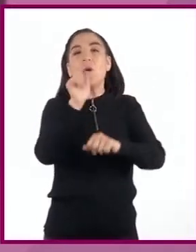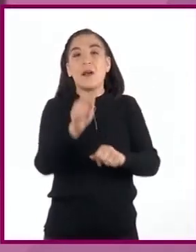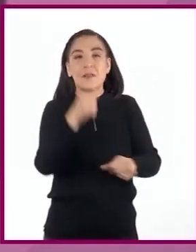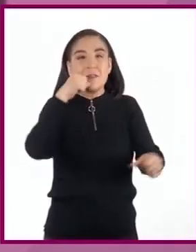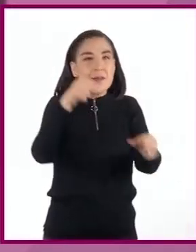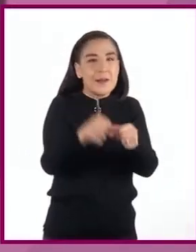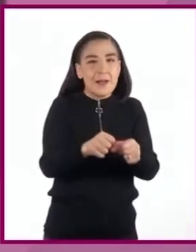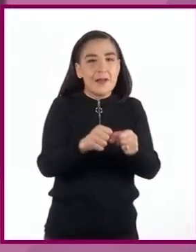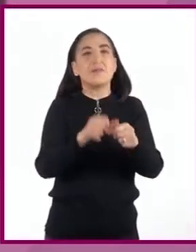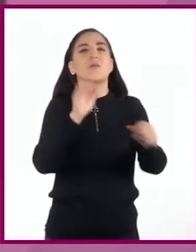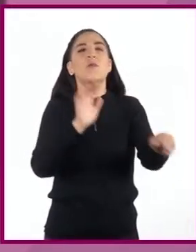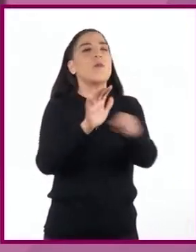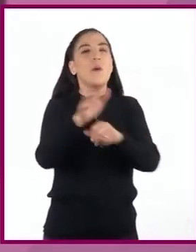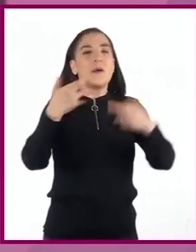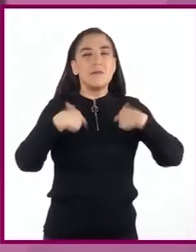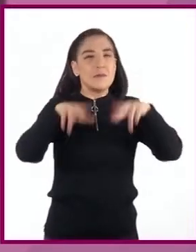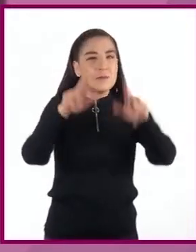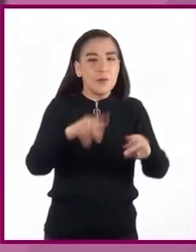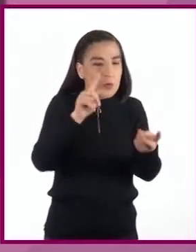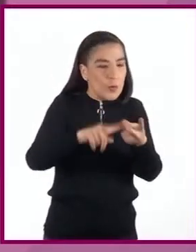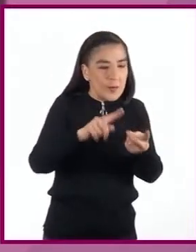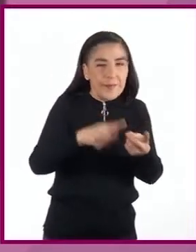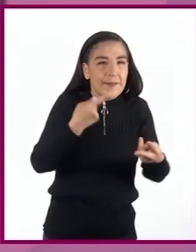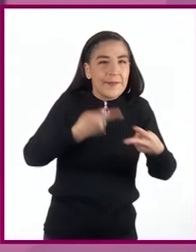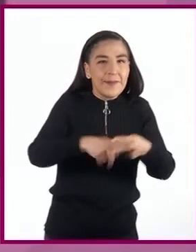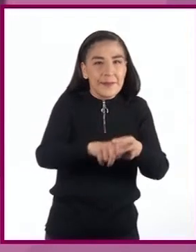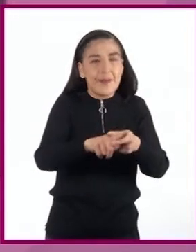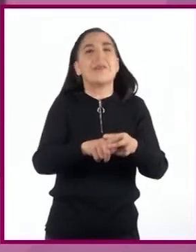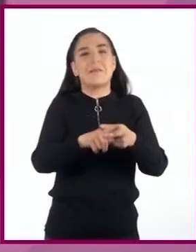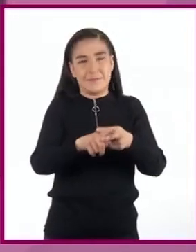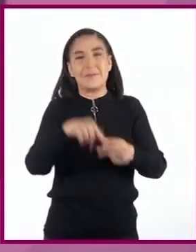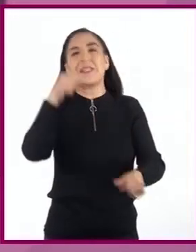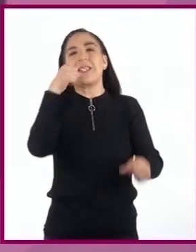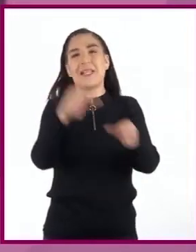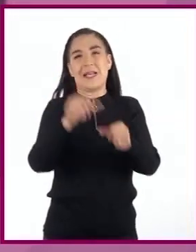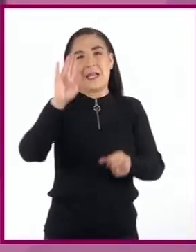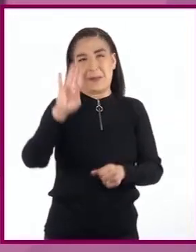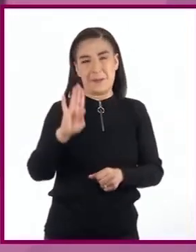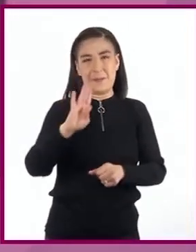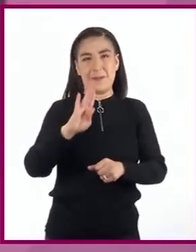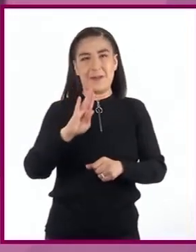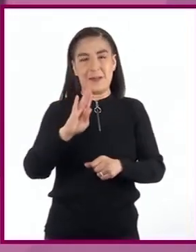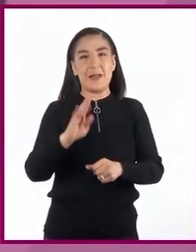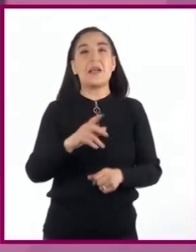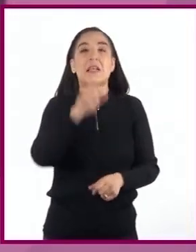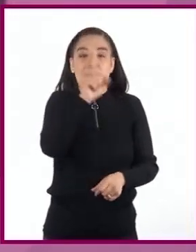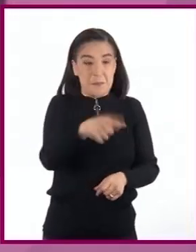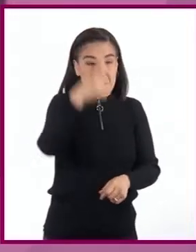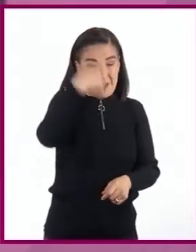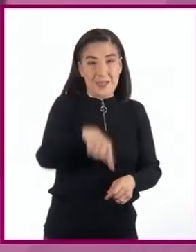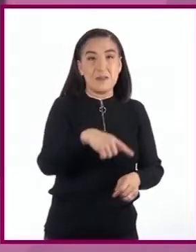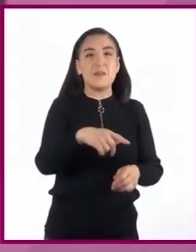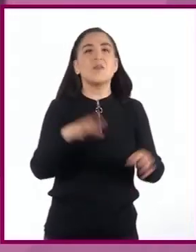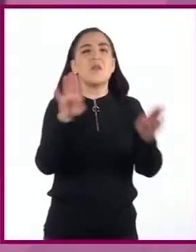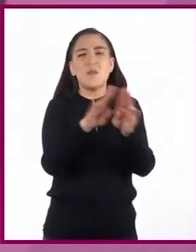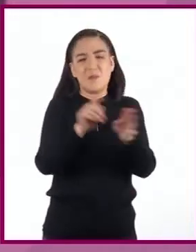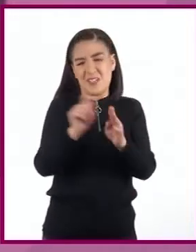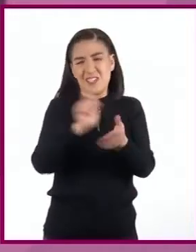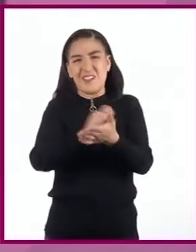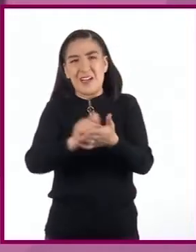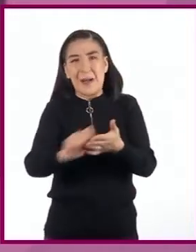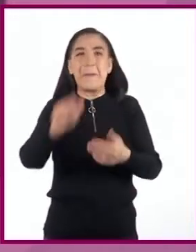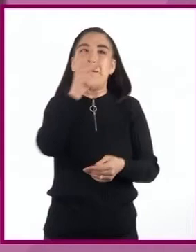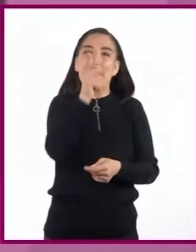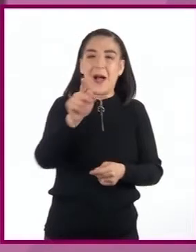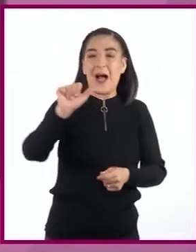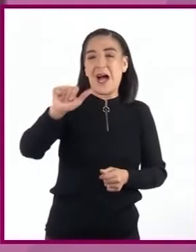corresponde al vértice donde inicia, en este caso la letra B. Además, Para no escribir la palabra ángulo, utilizamos